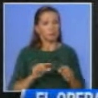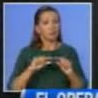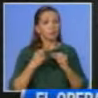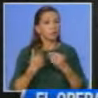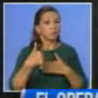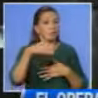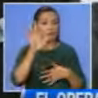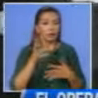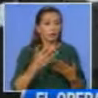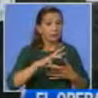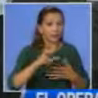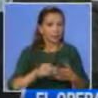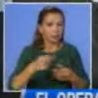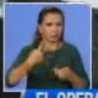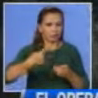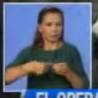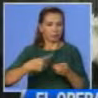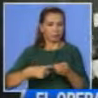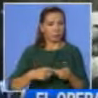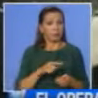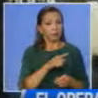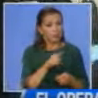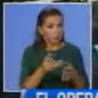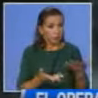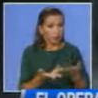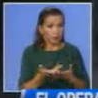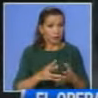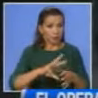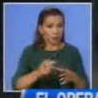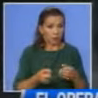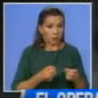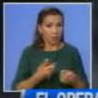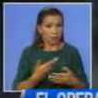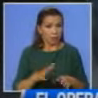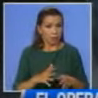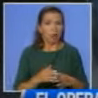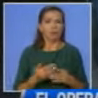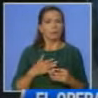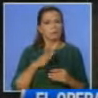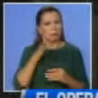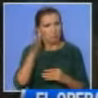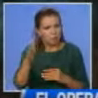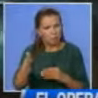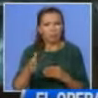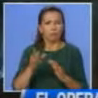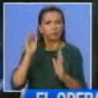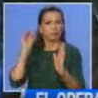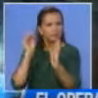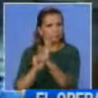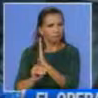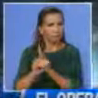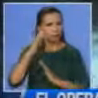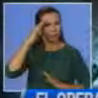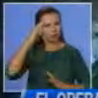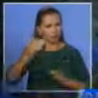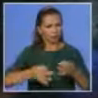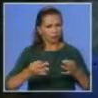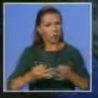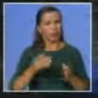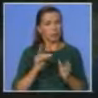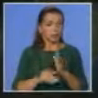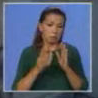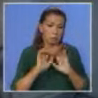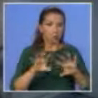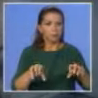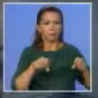eso quienes han sido víctimas de robo pueden acudir a reconocer sus vehículos para realizar la denuncia en la policía judicial. Andrea Romero,